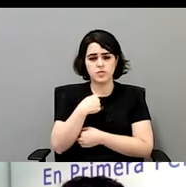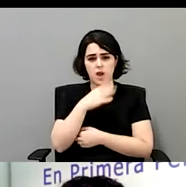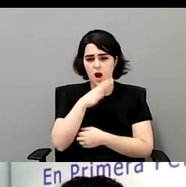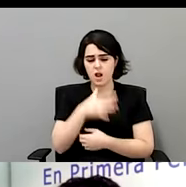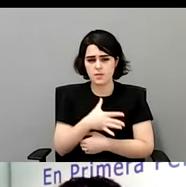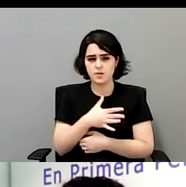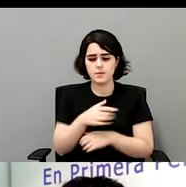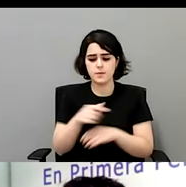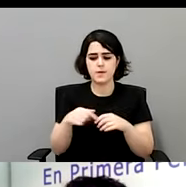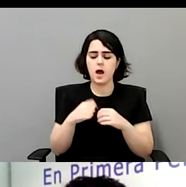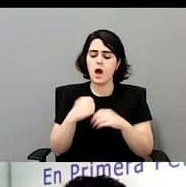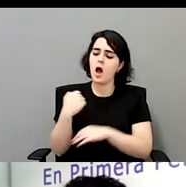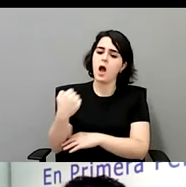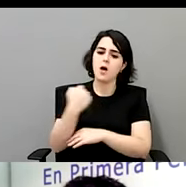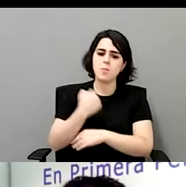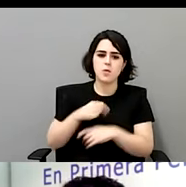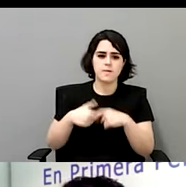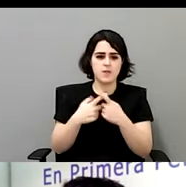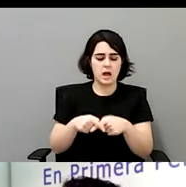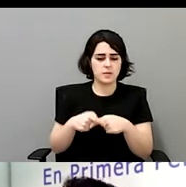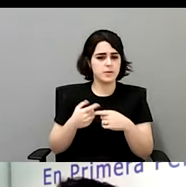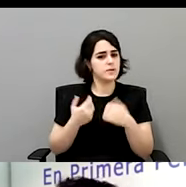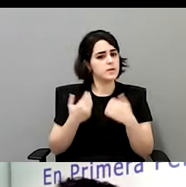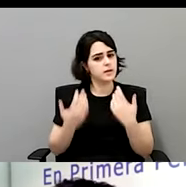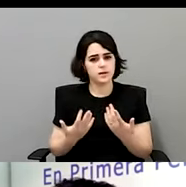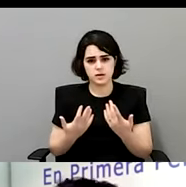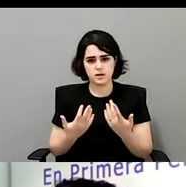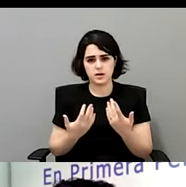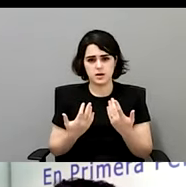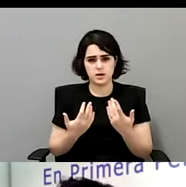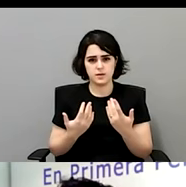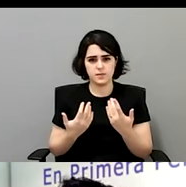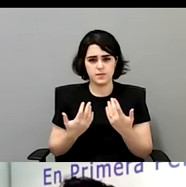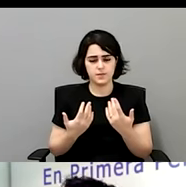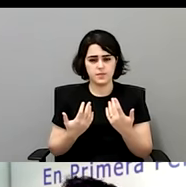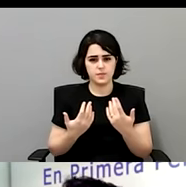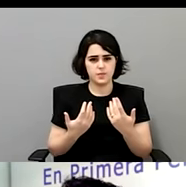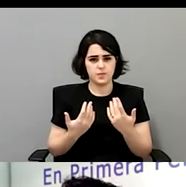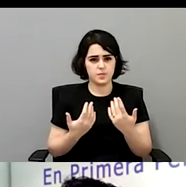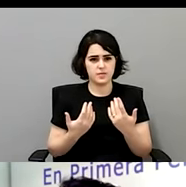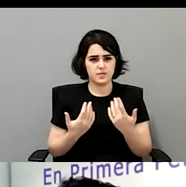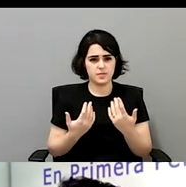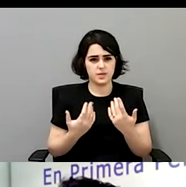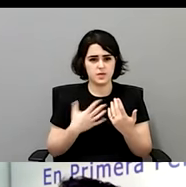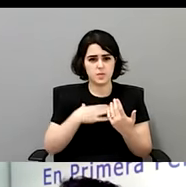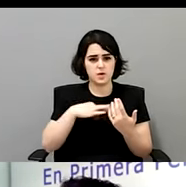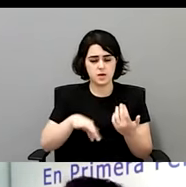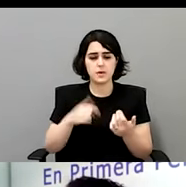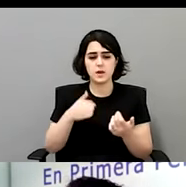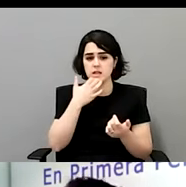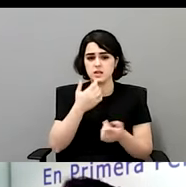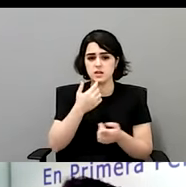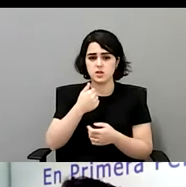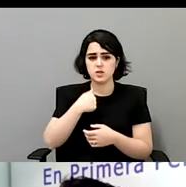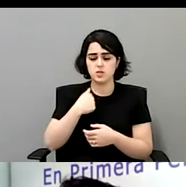familiar y todavía puedo, pero yo, si tuviese que tener una persona